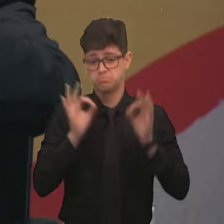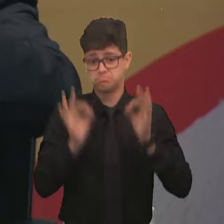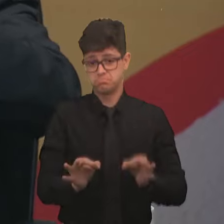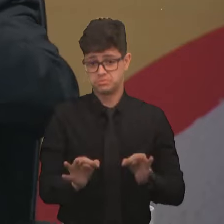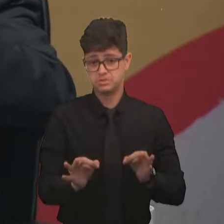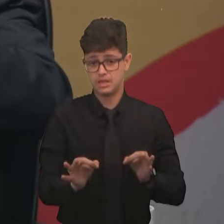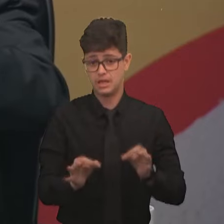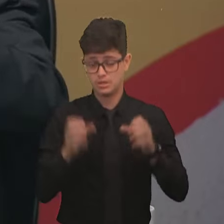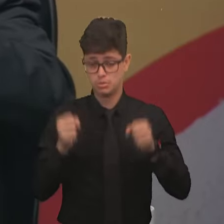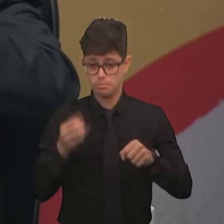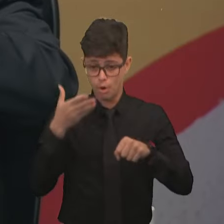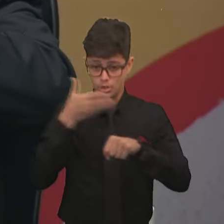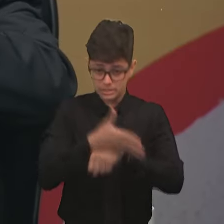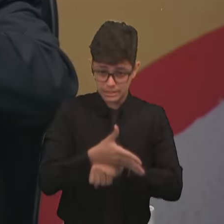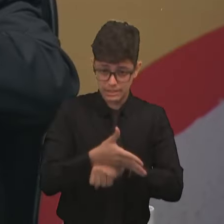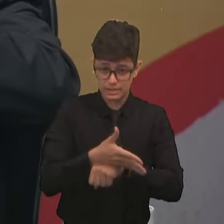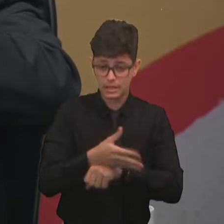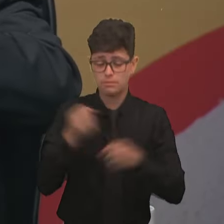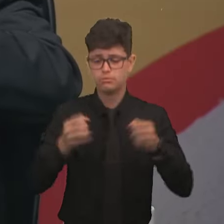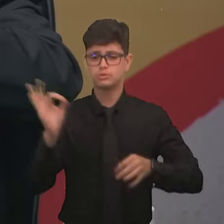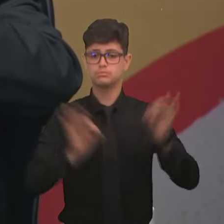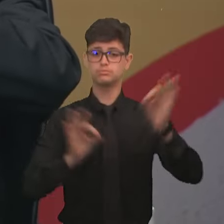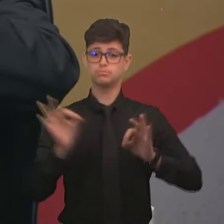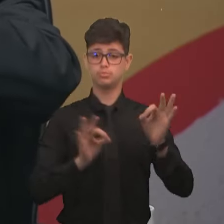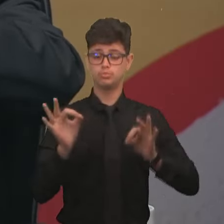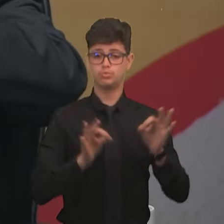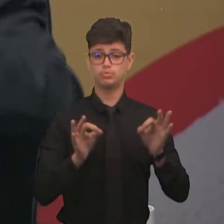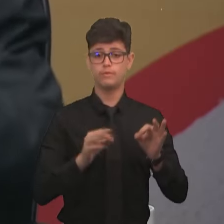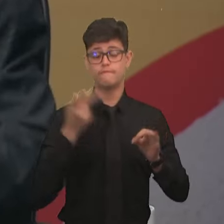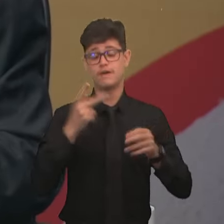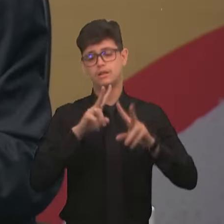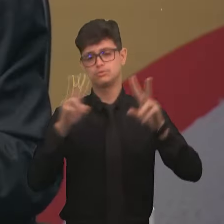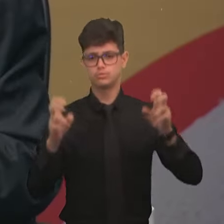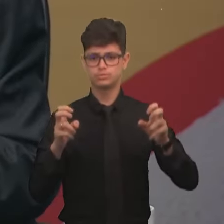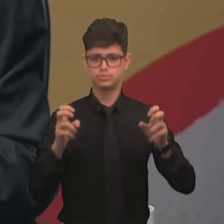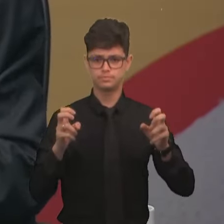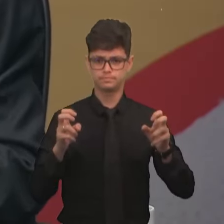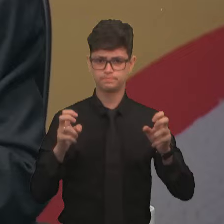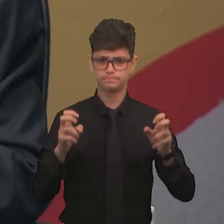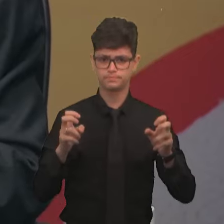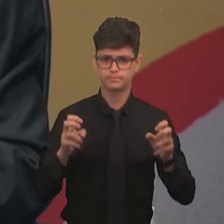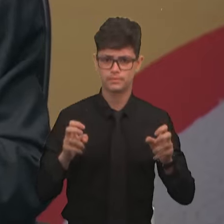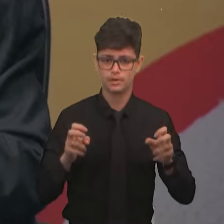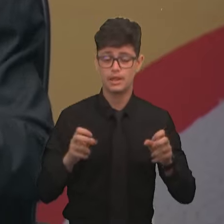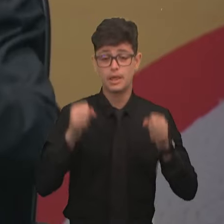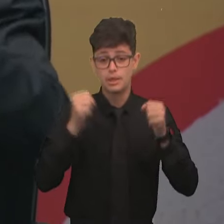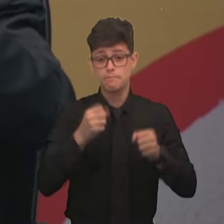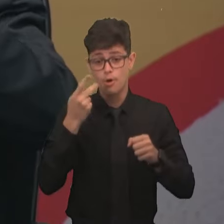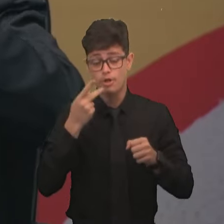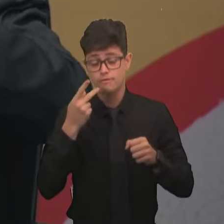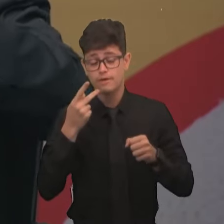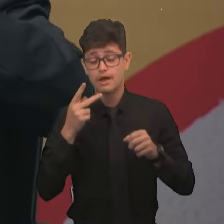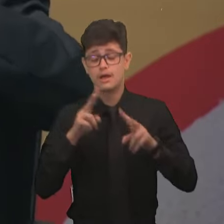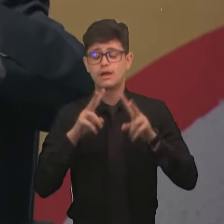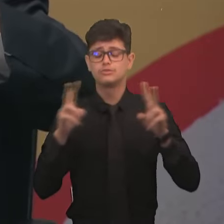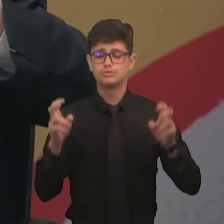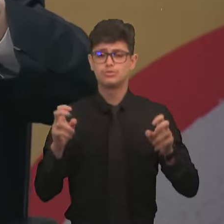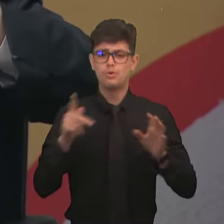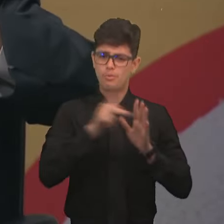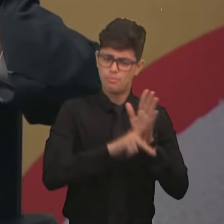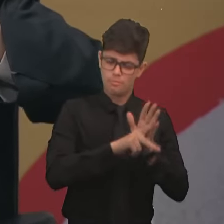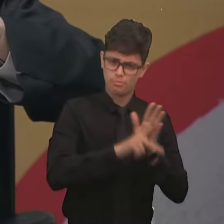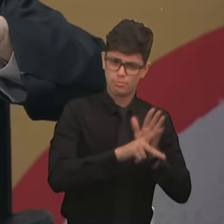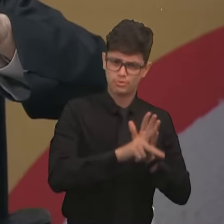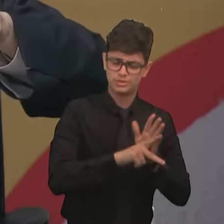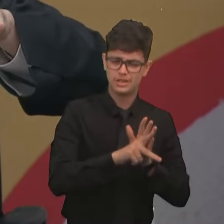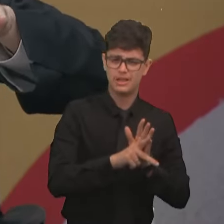pedir en esos procesos y va a ser posible hacer intimaciones con